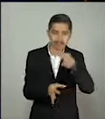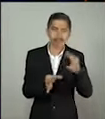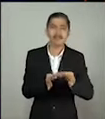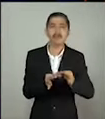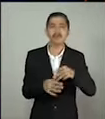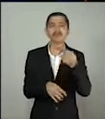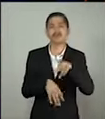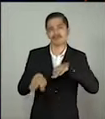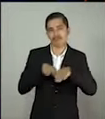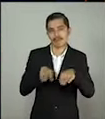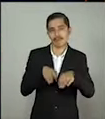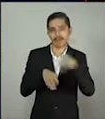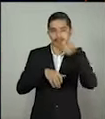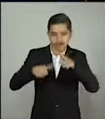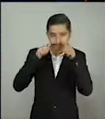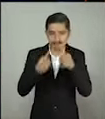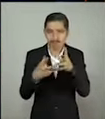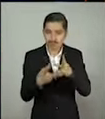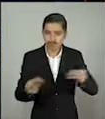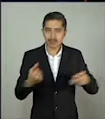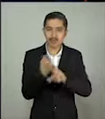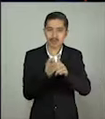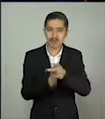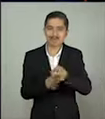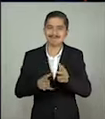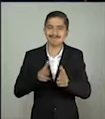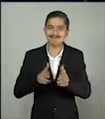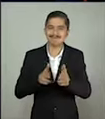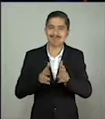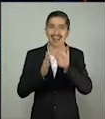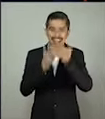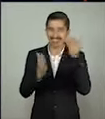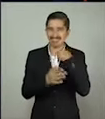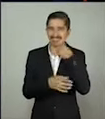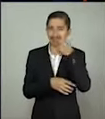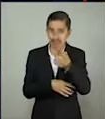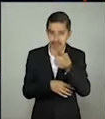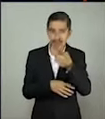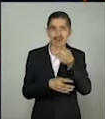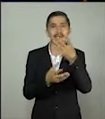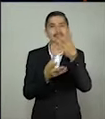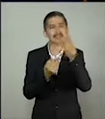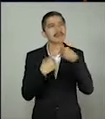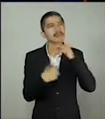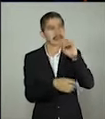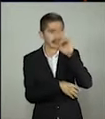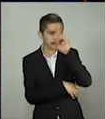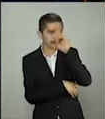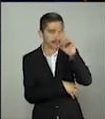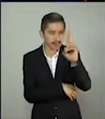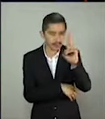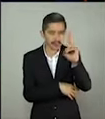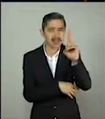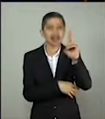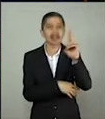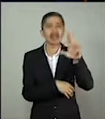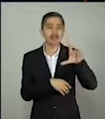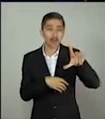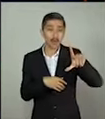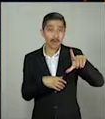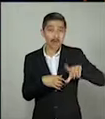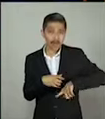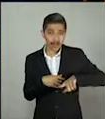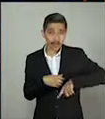su función para resolver este conflicto. Dicho lo anterior, de manera muy respetuosa, el